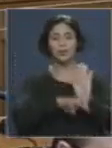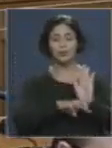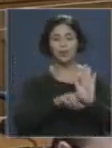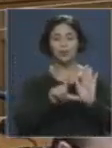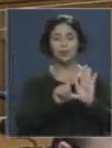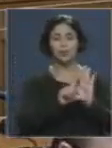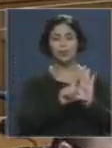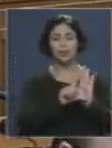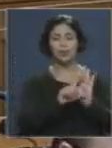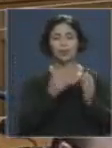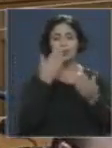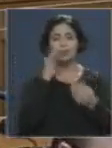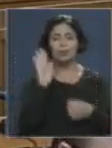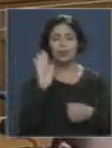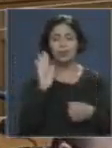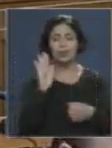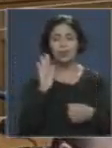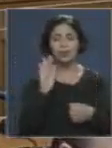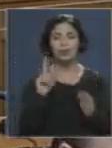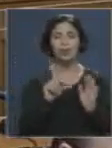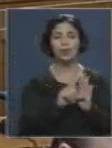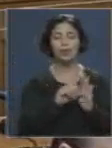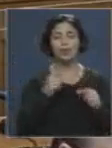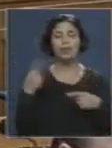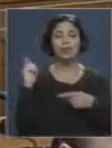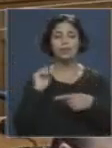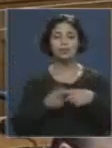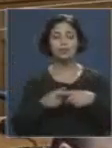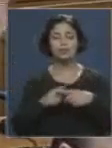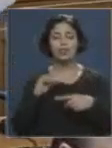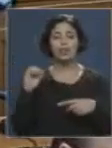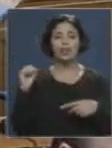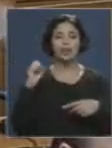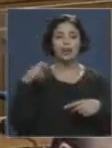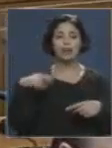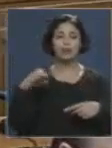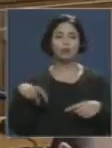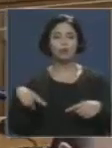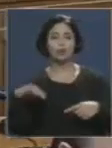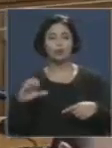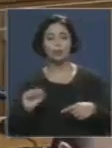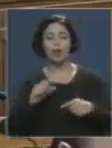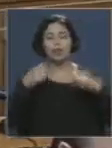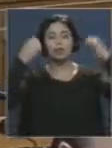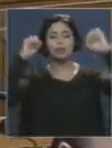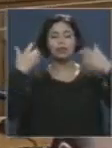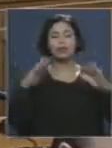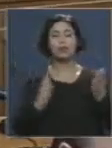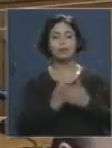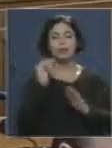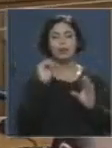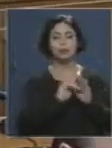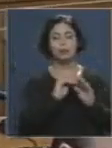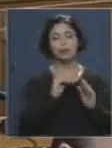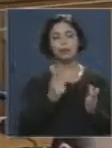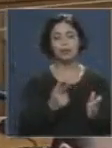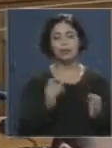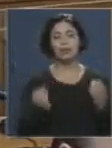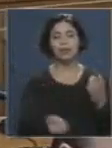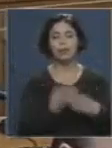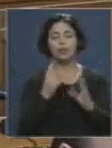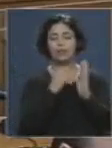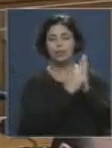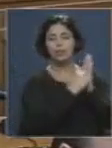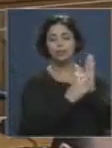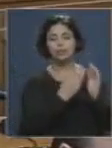de ley que perfecciona la Ley de Sociedades Anónimas Deportivas, que ya vamos a empezar a votar en particular con las nuevas